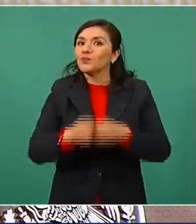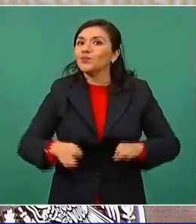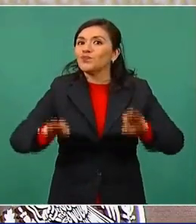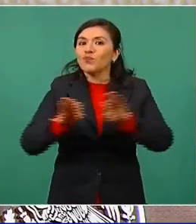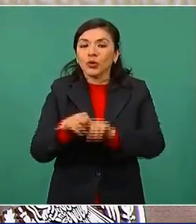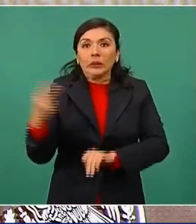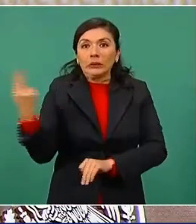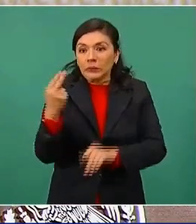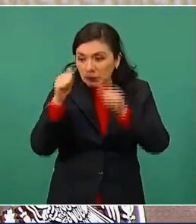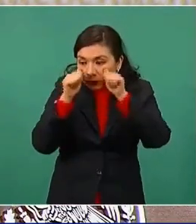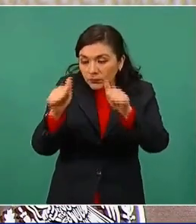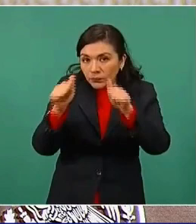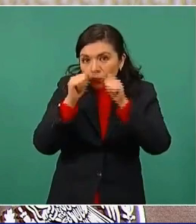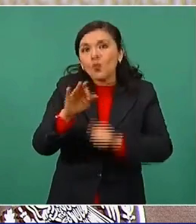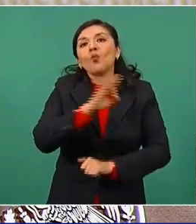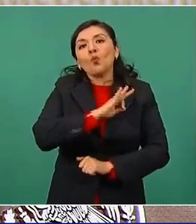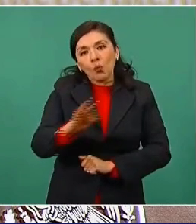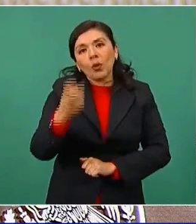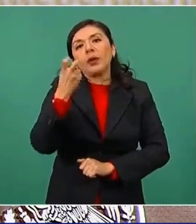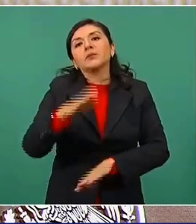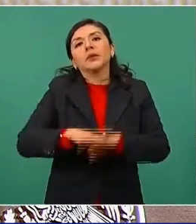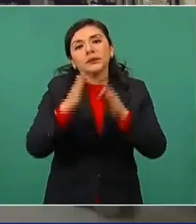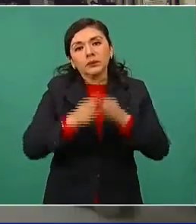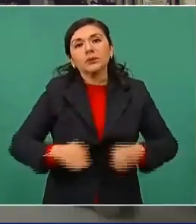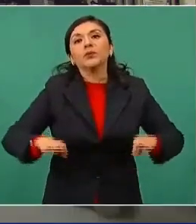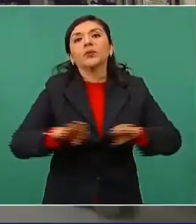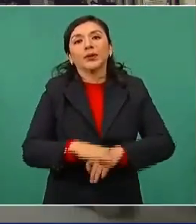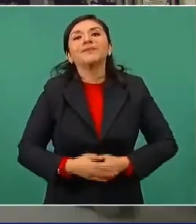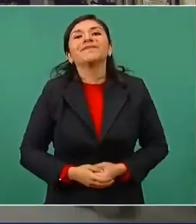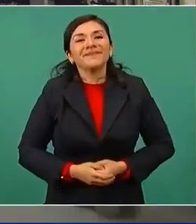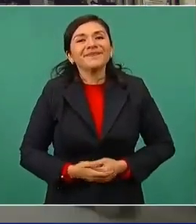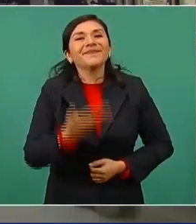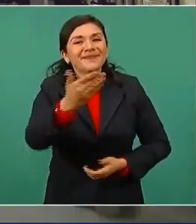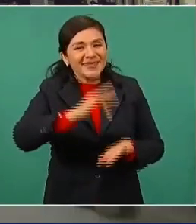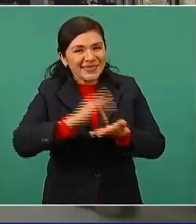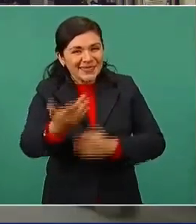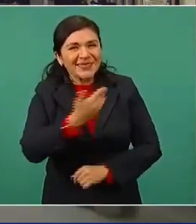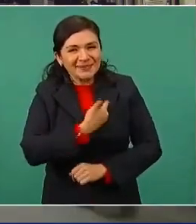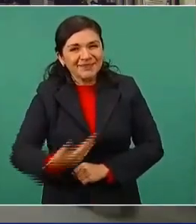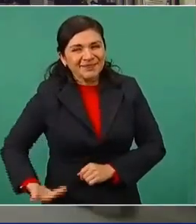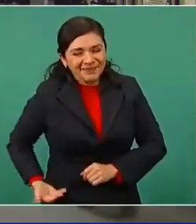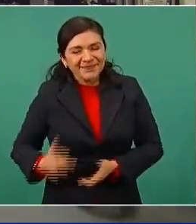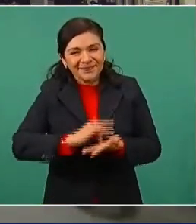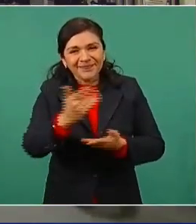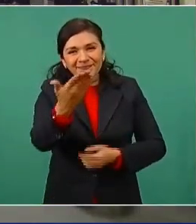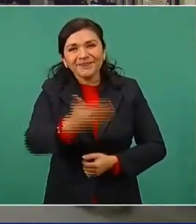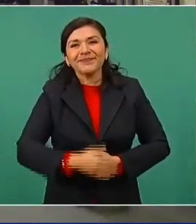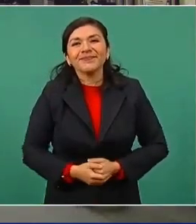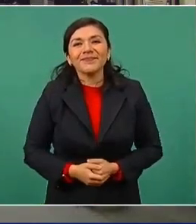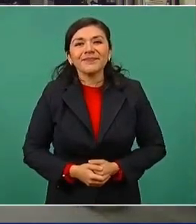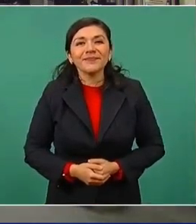fundamental, más importante. Muchas gracias, señor presidente. Muchas gracias, le agradezco.